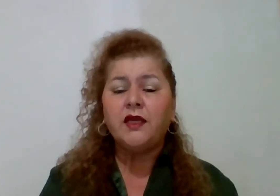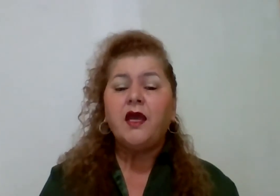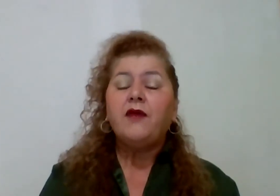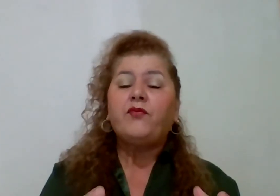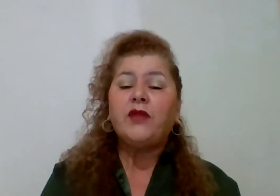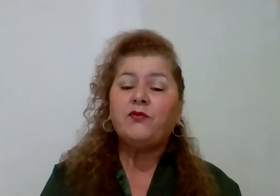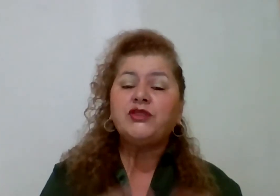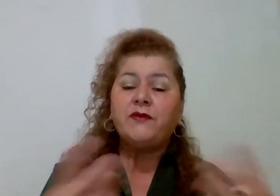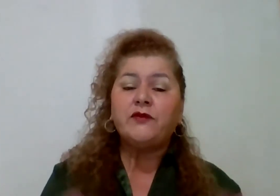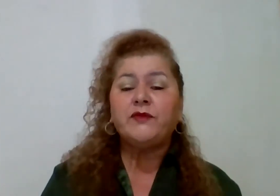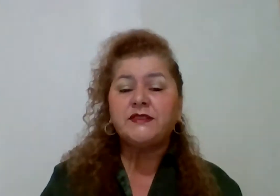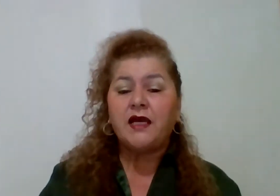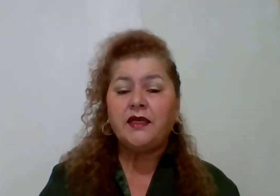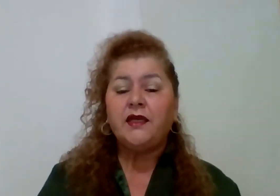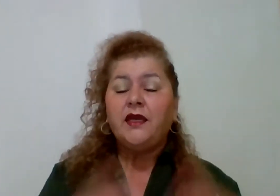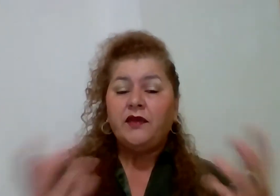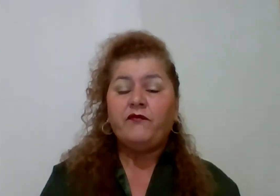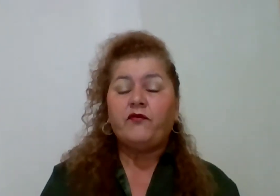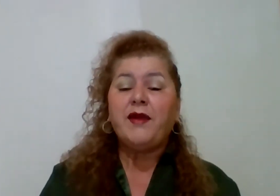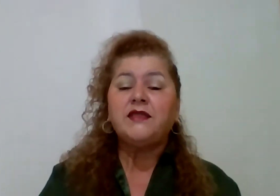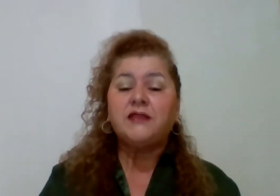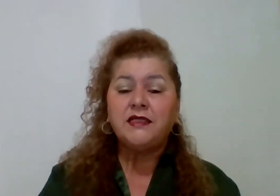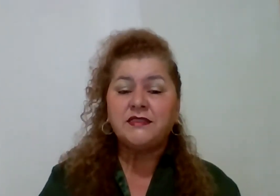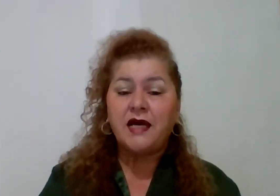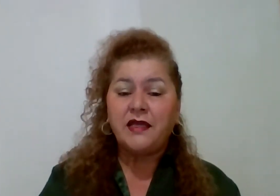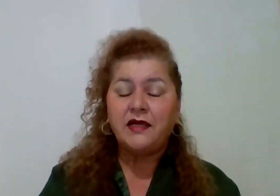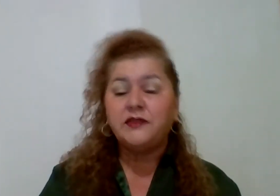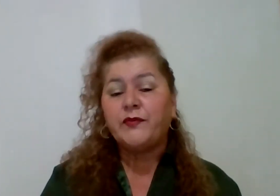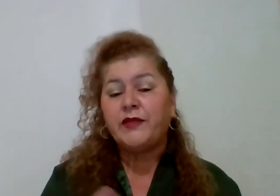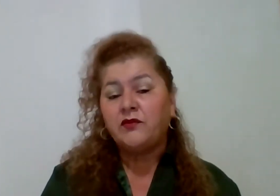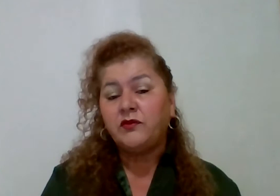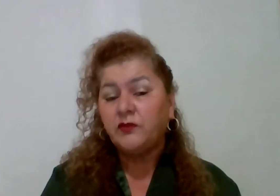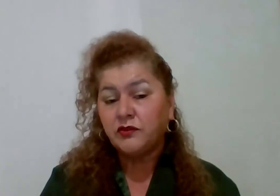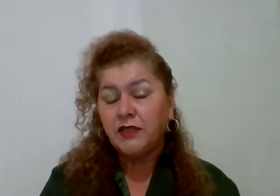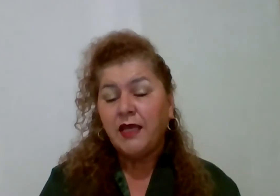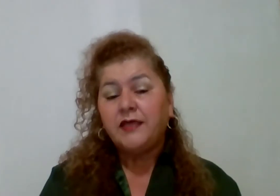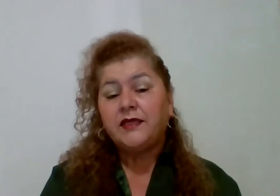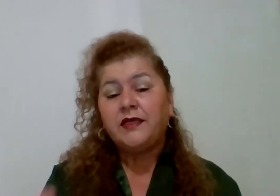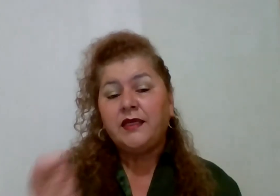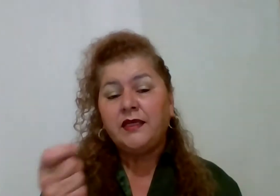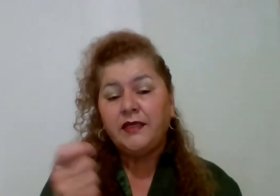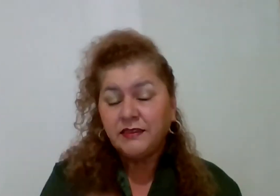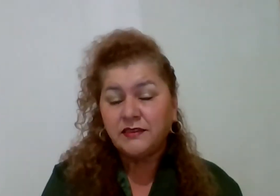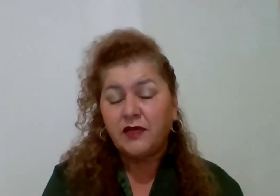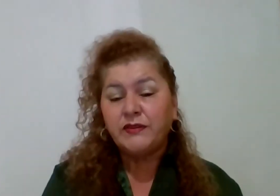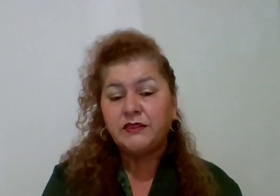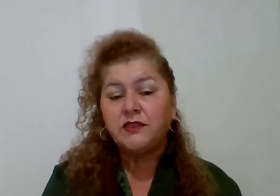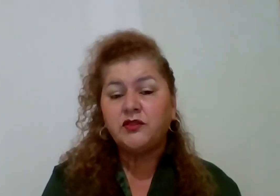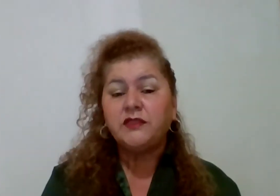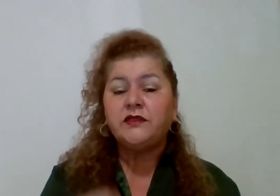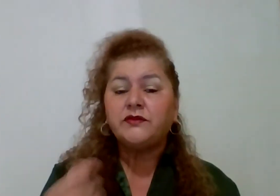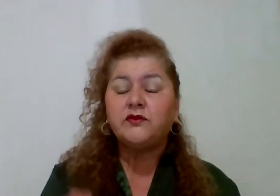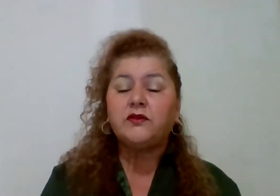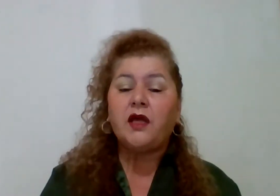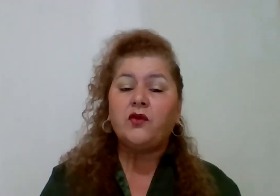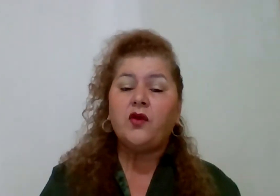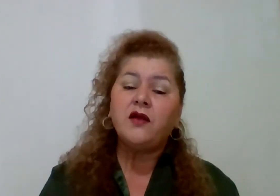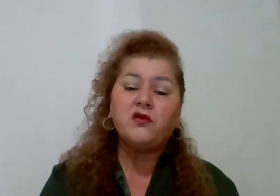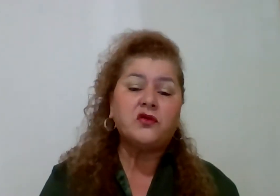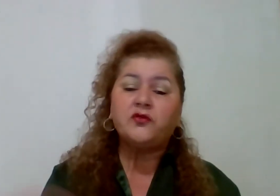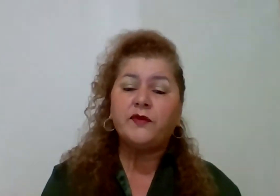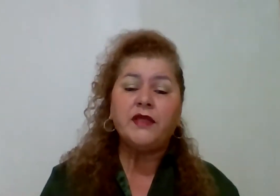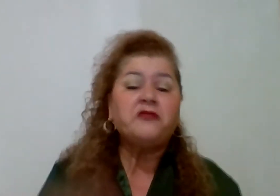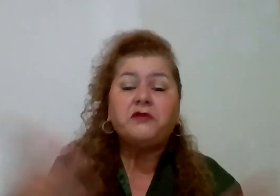nos unan, podamos llevar un mensaje en forma generalizada, esperando en Dios que estas capacitaciones den resultado